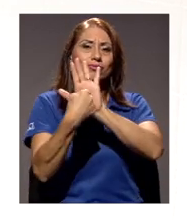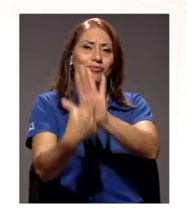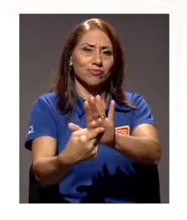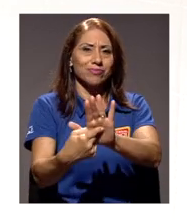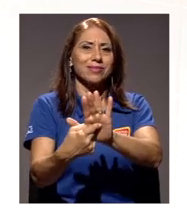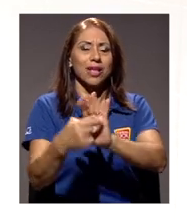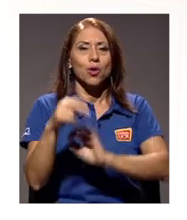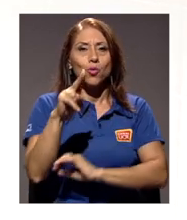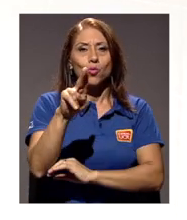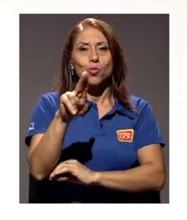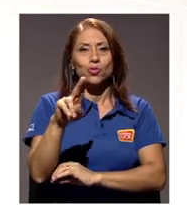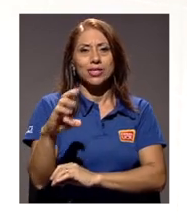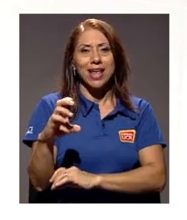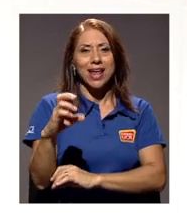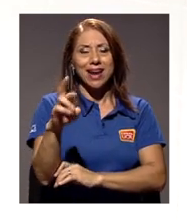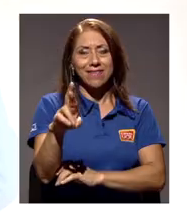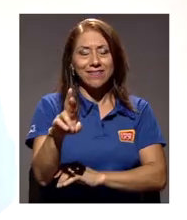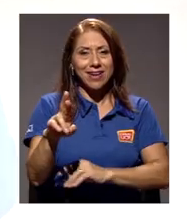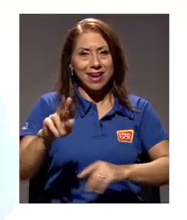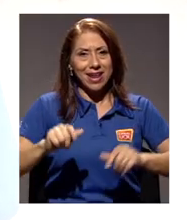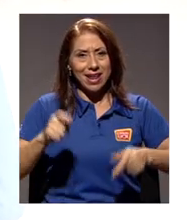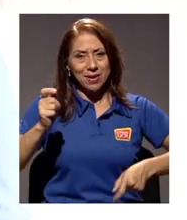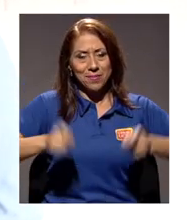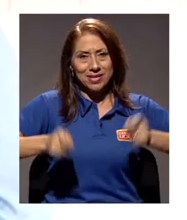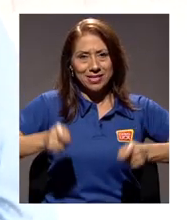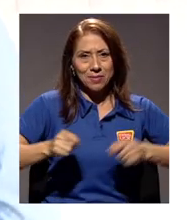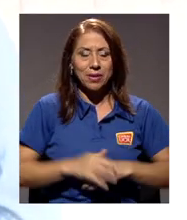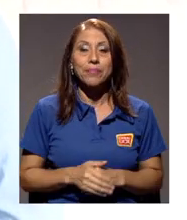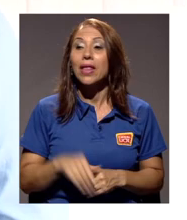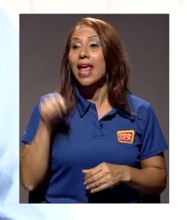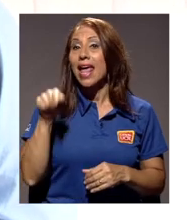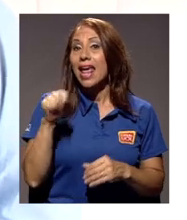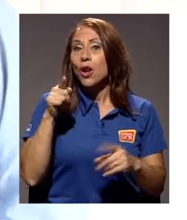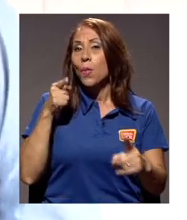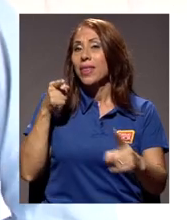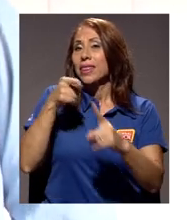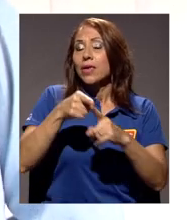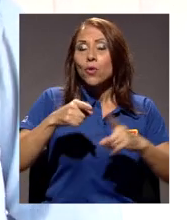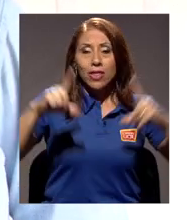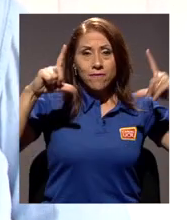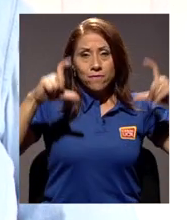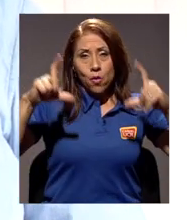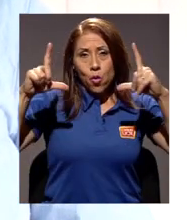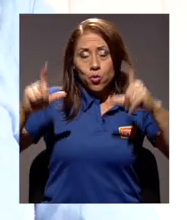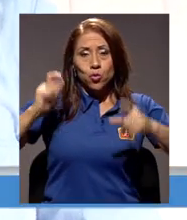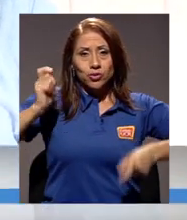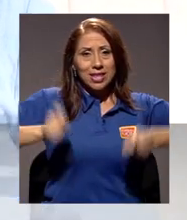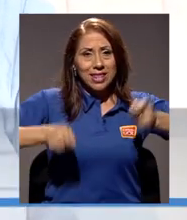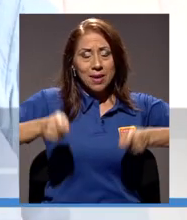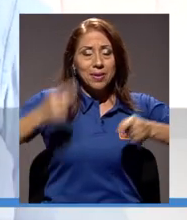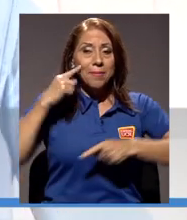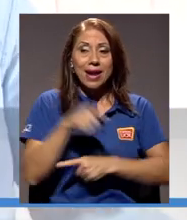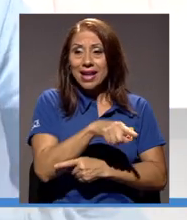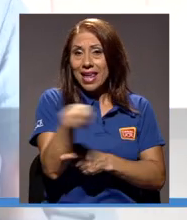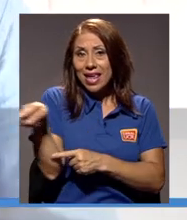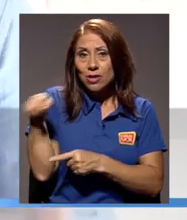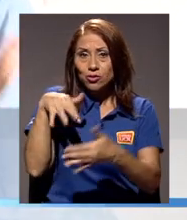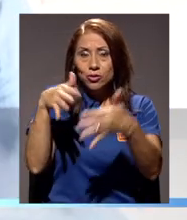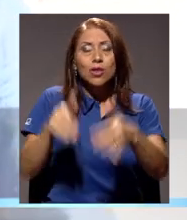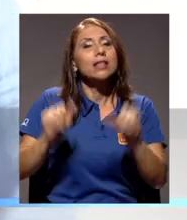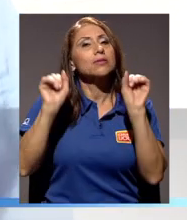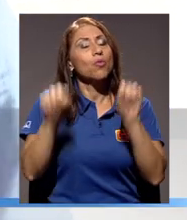el mes de septiembre. El objetivo de Fotoseptiembre principalmente es que los estudiantes tengan un espacio para exponer